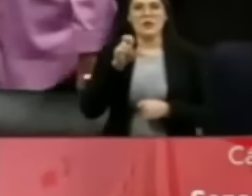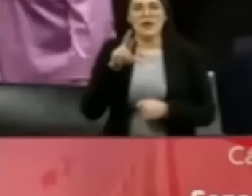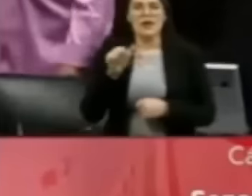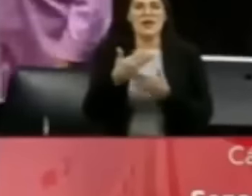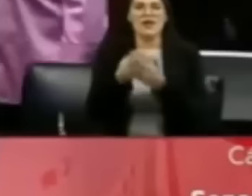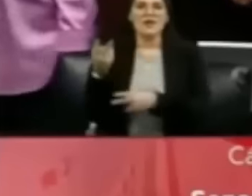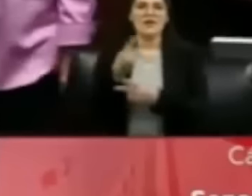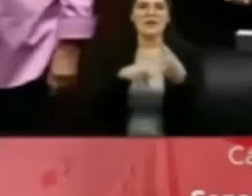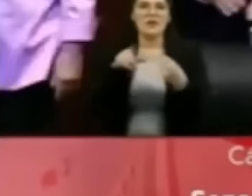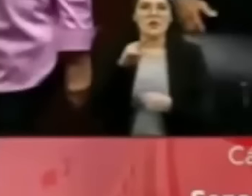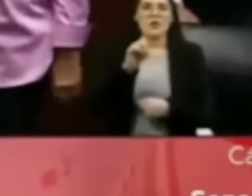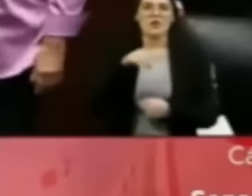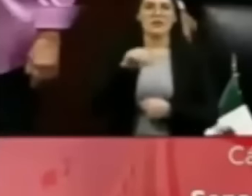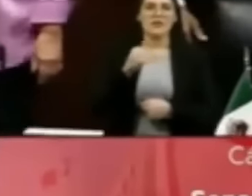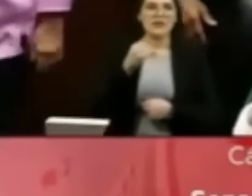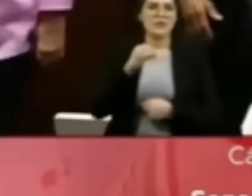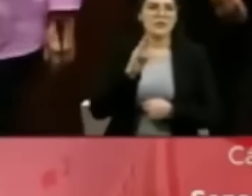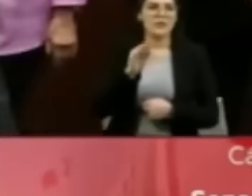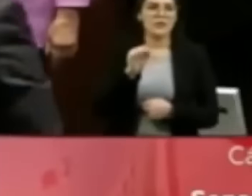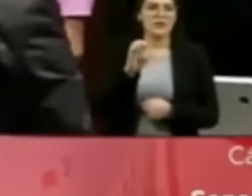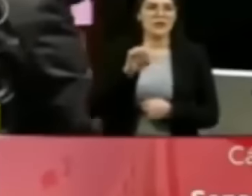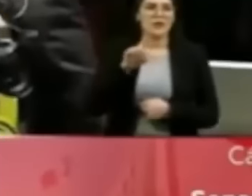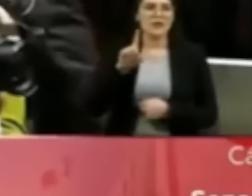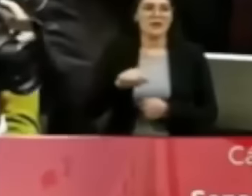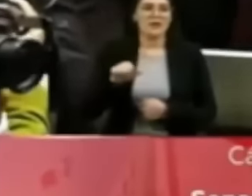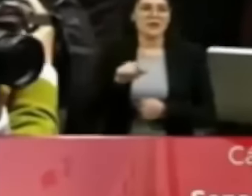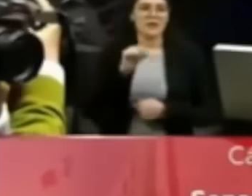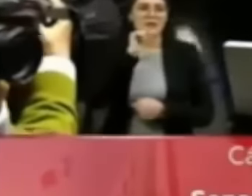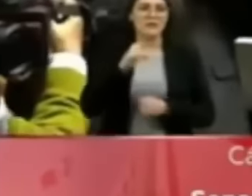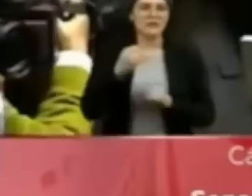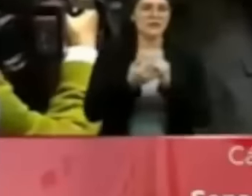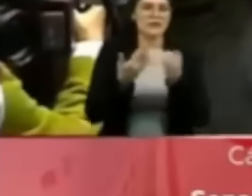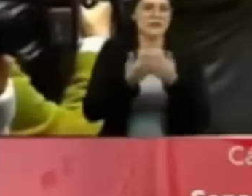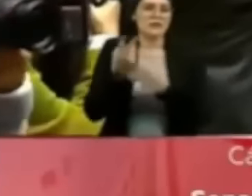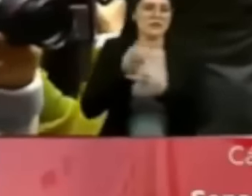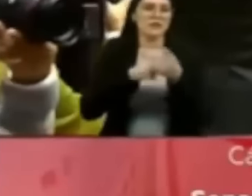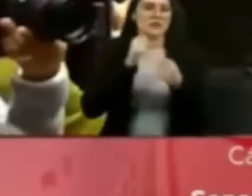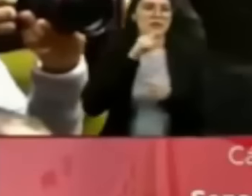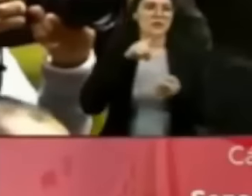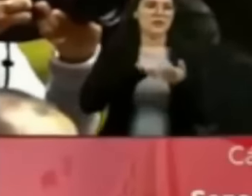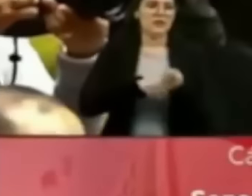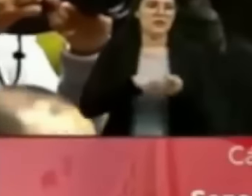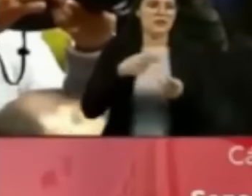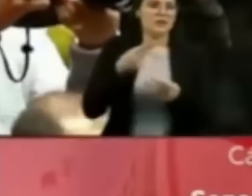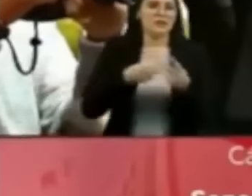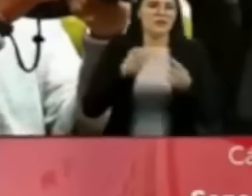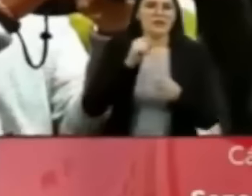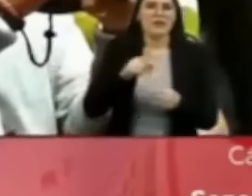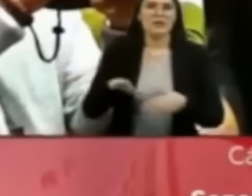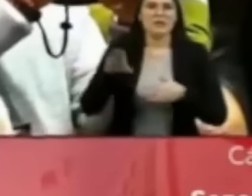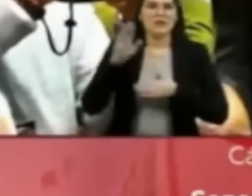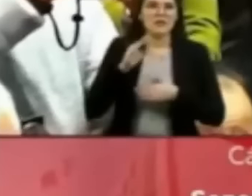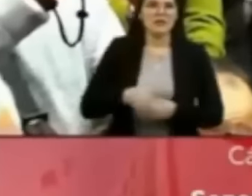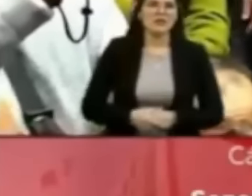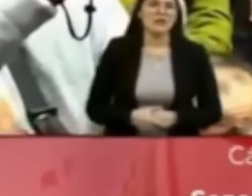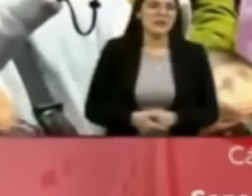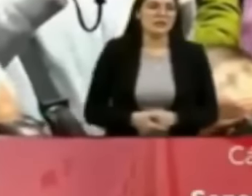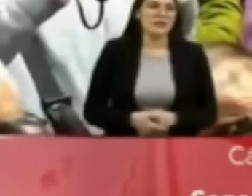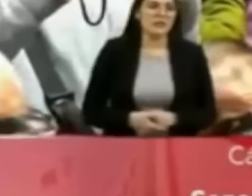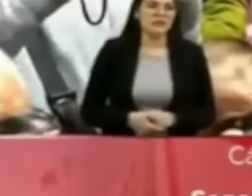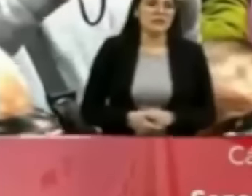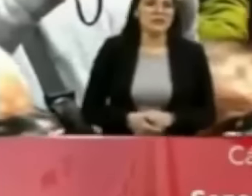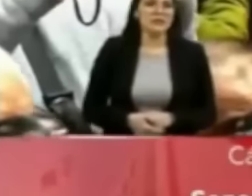es, le puede decir uno así, escoltado Miguel Ángel Yunes Linares por miembros de la